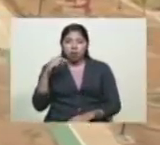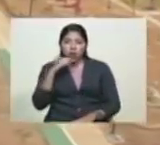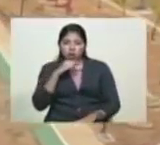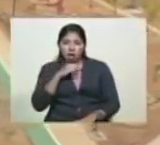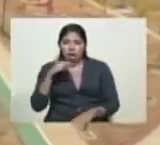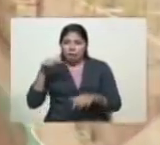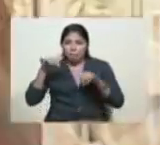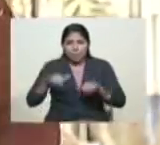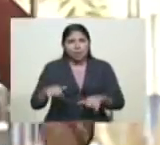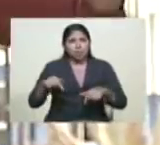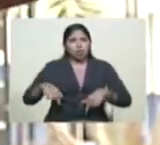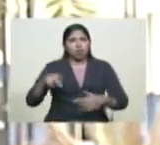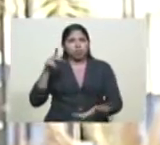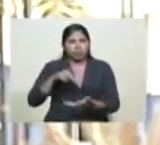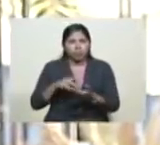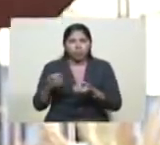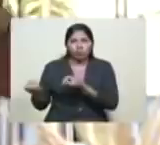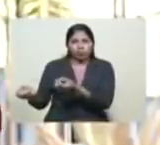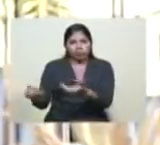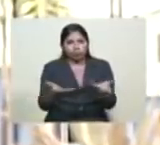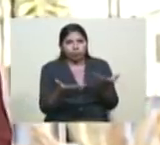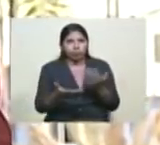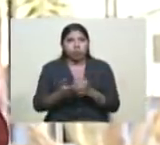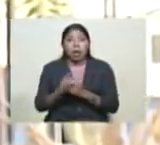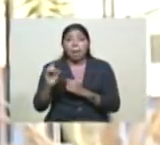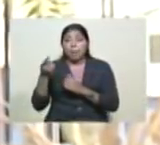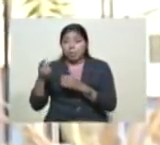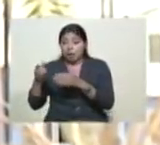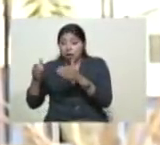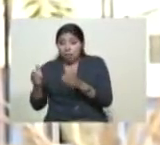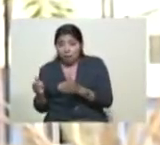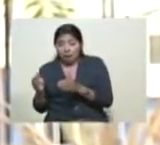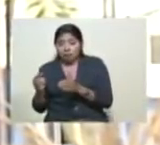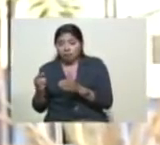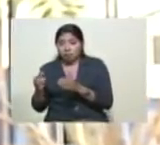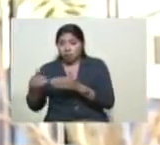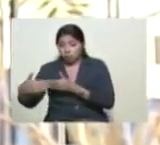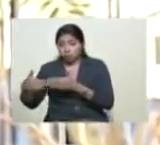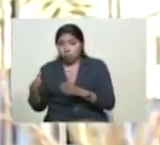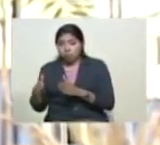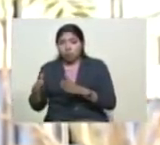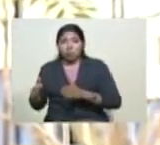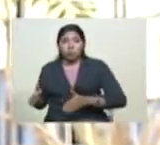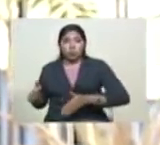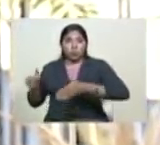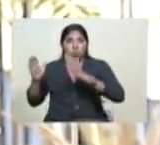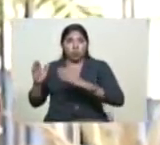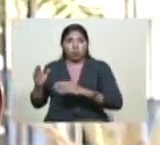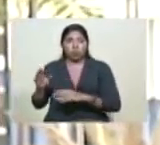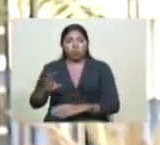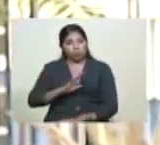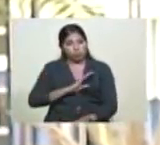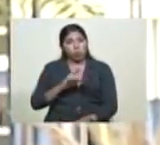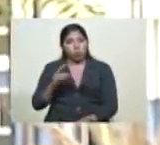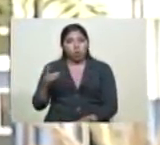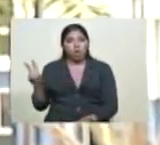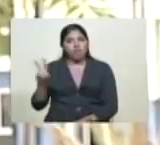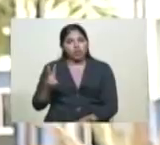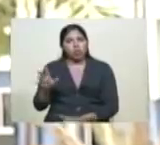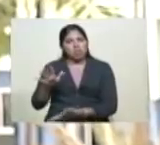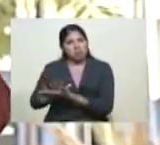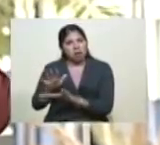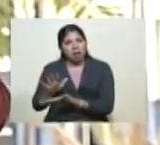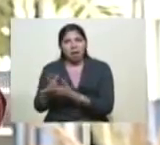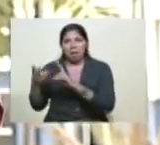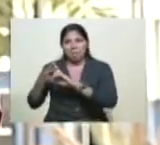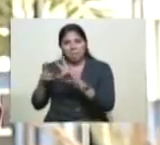entregaron 360 viviendas en el primer sector. Ahí están viviendo nuestros venezolanos en paz, en